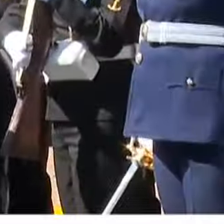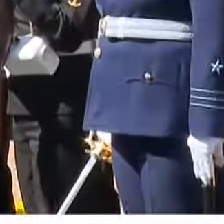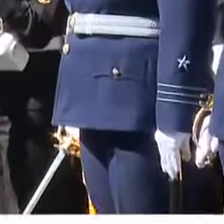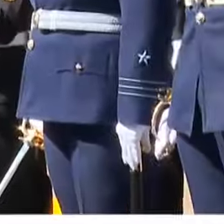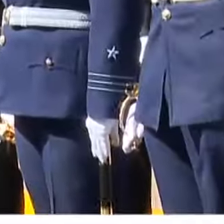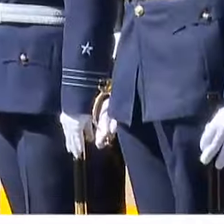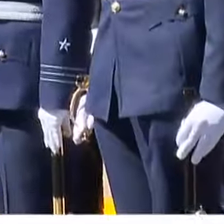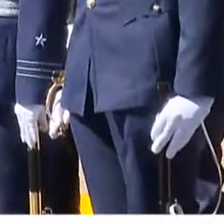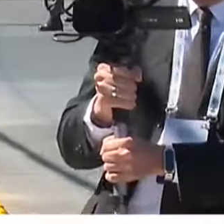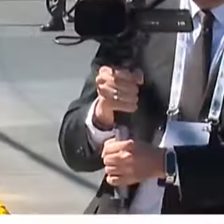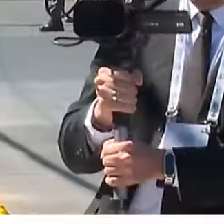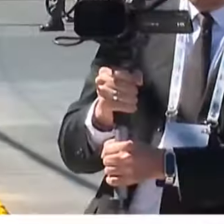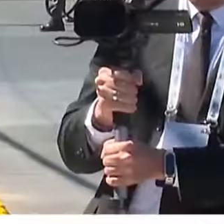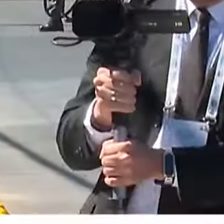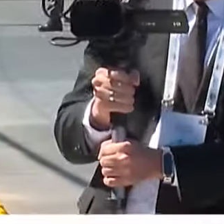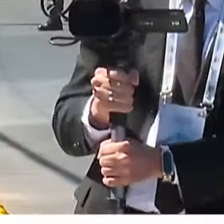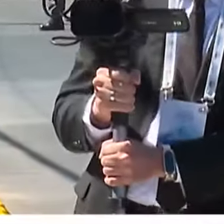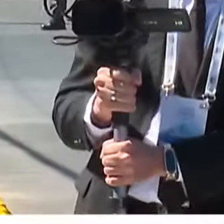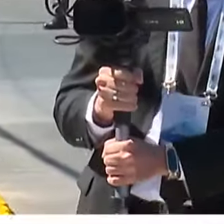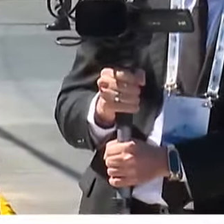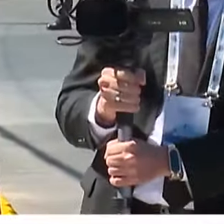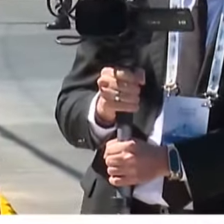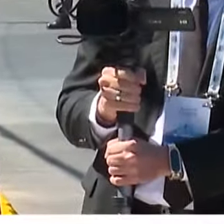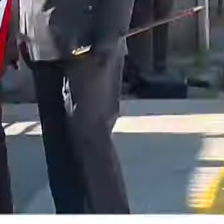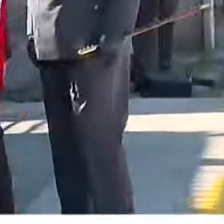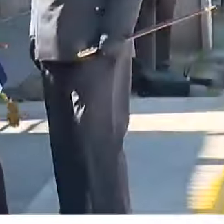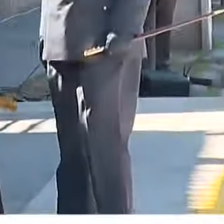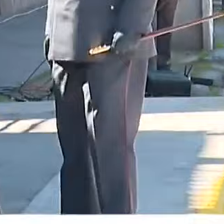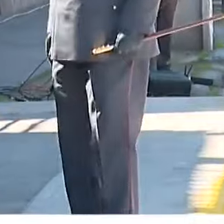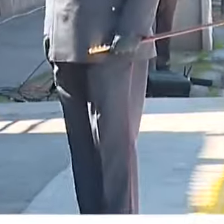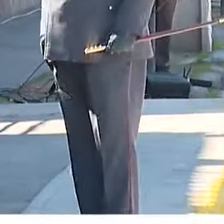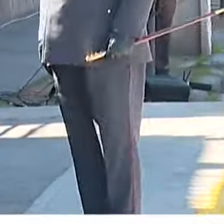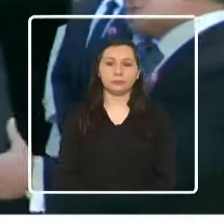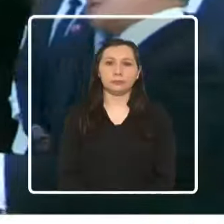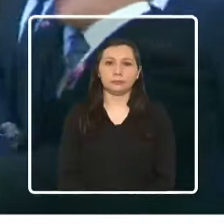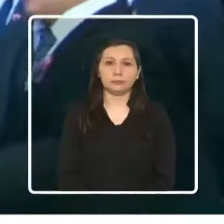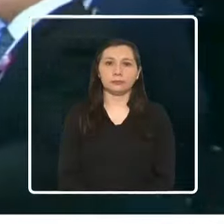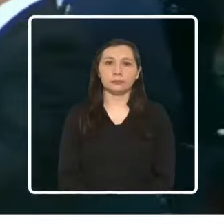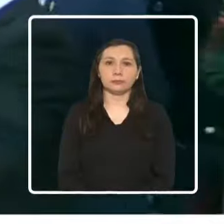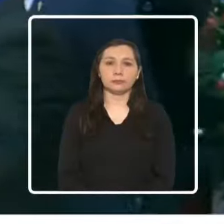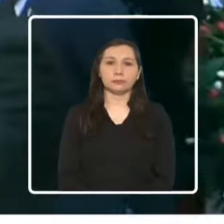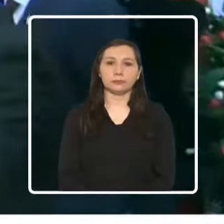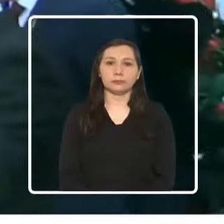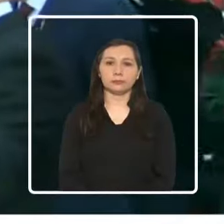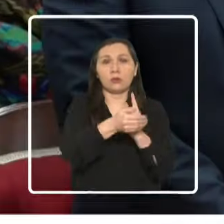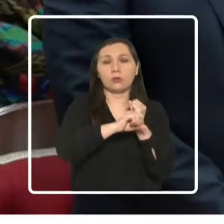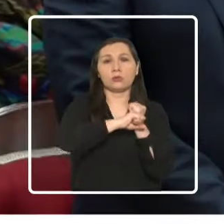todo para dar inicio al TD evangélico la primera actividad oficial de fiestas patrias